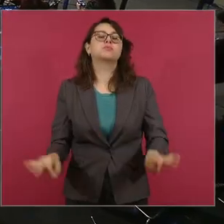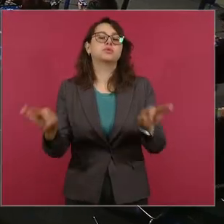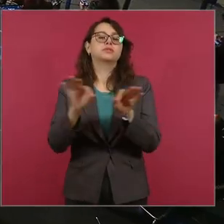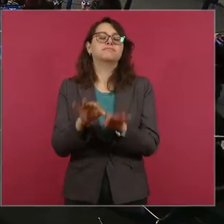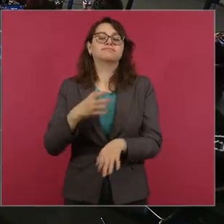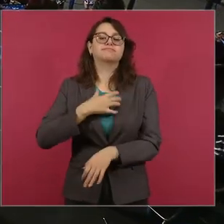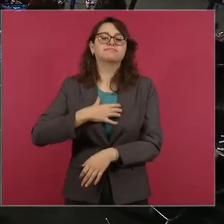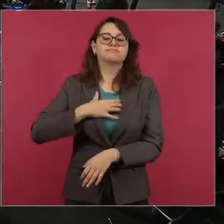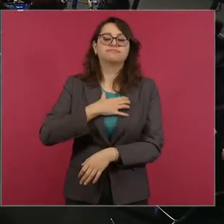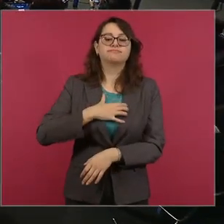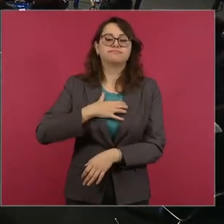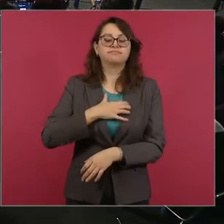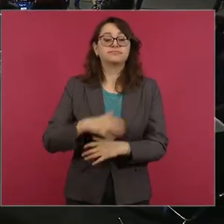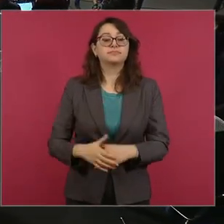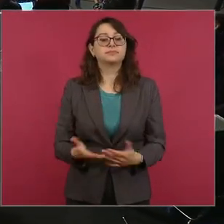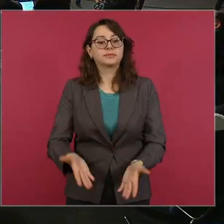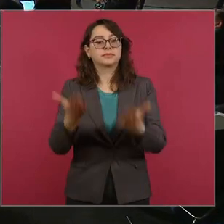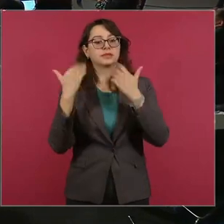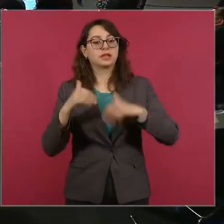empezamos con Laura.